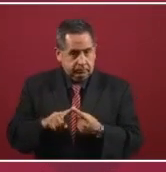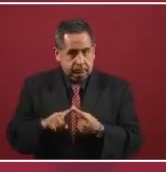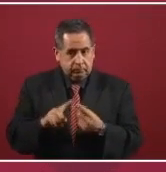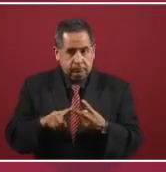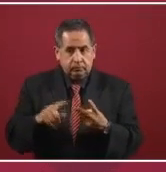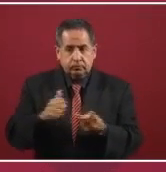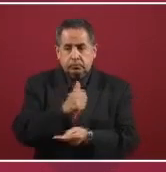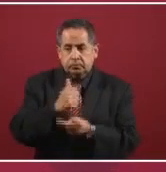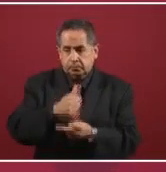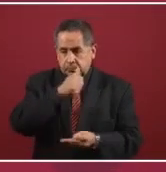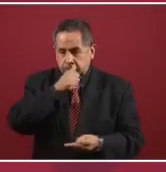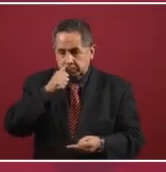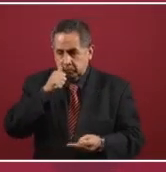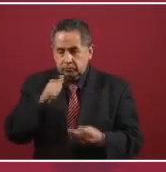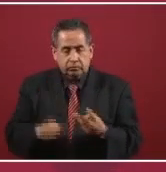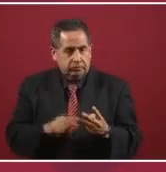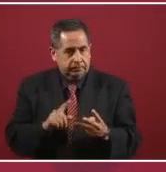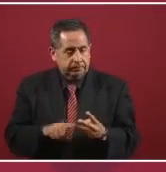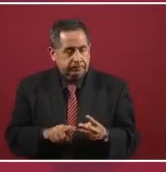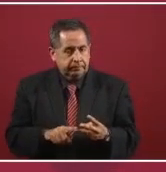Ciudad Juárez,